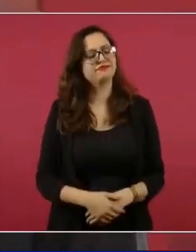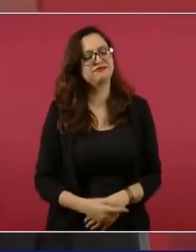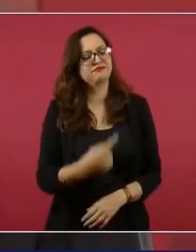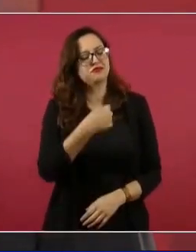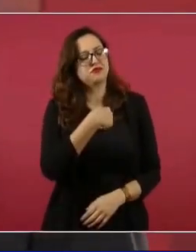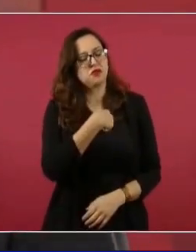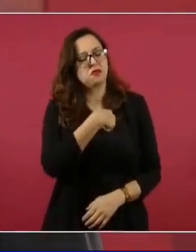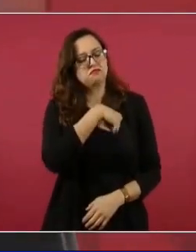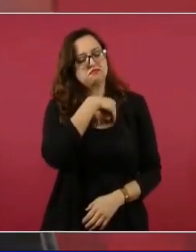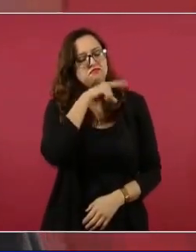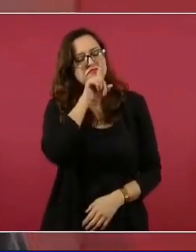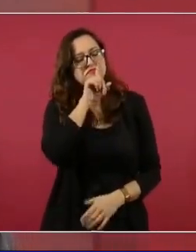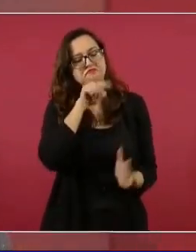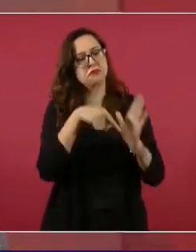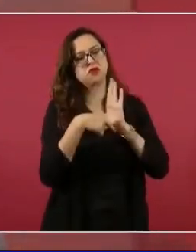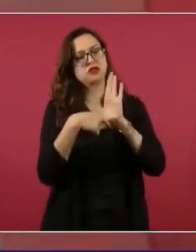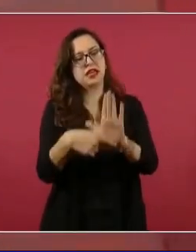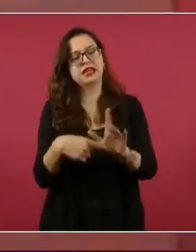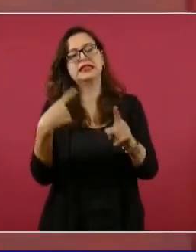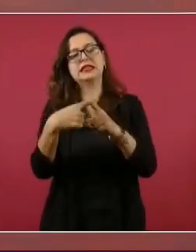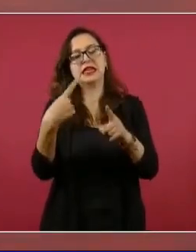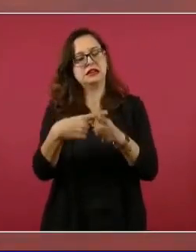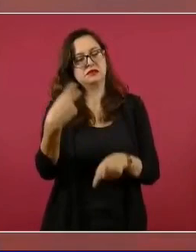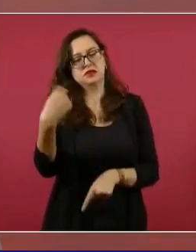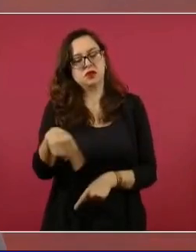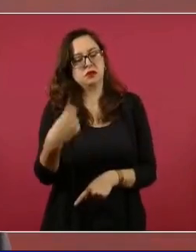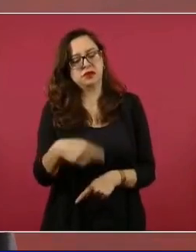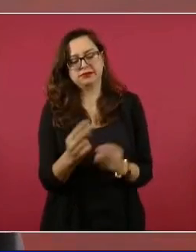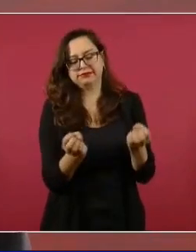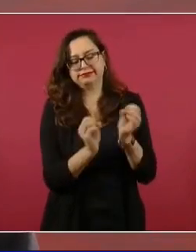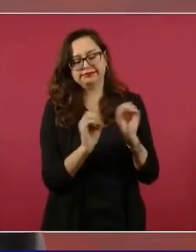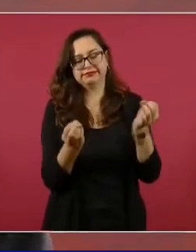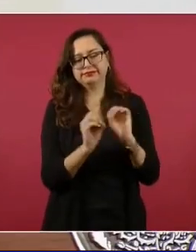¿De quién era? ¿De quién es? Pero